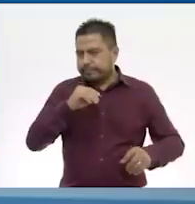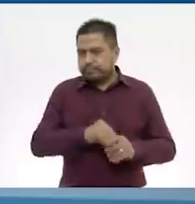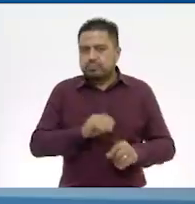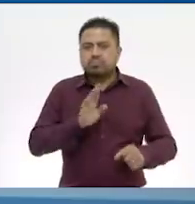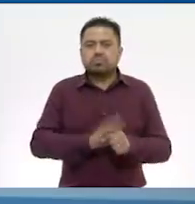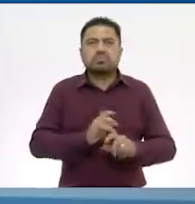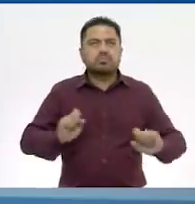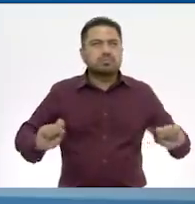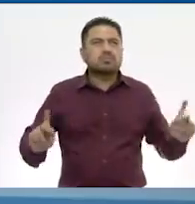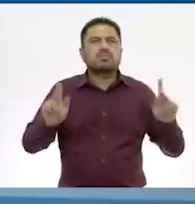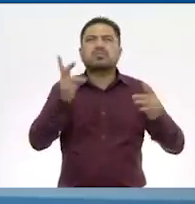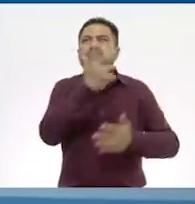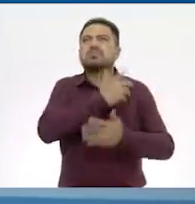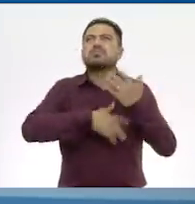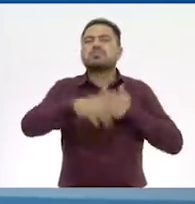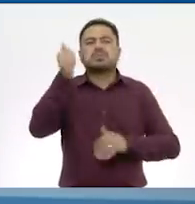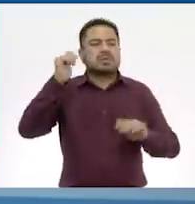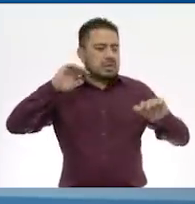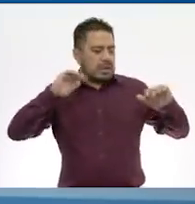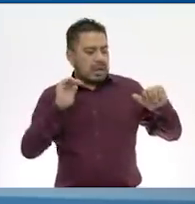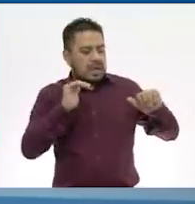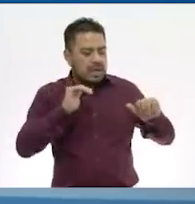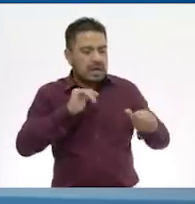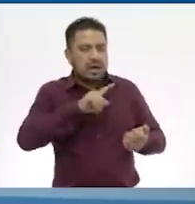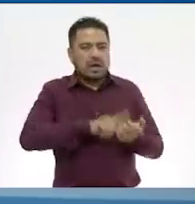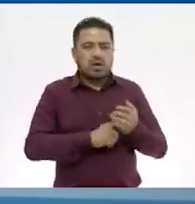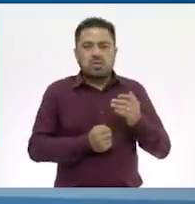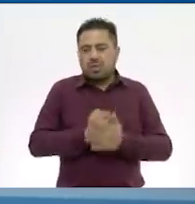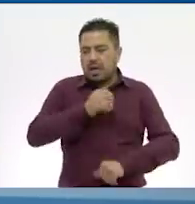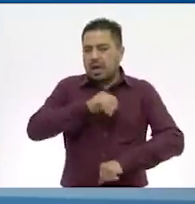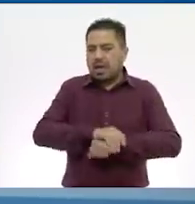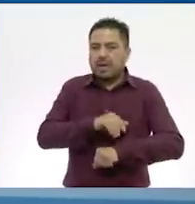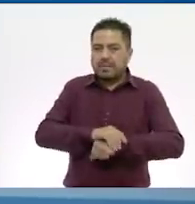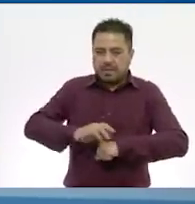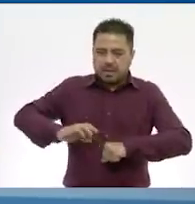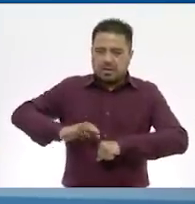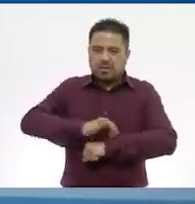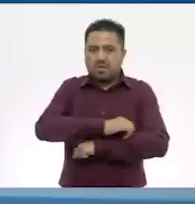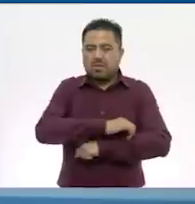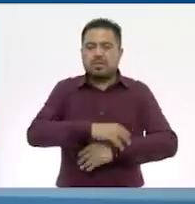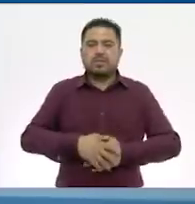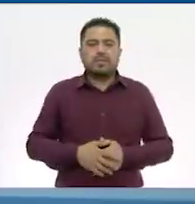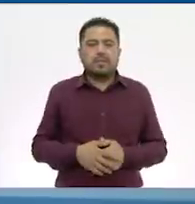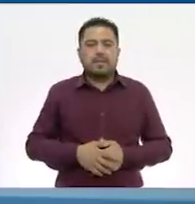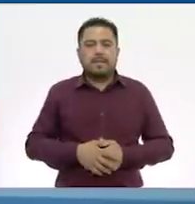la paloma se fue volando sin despedirse de su nueva amiga, la hormiga.